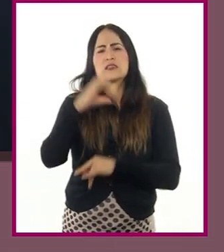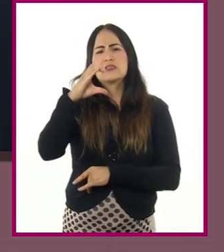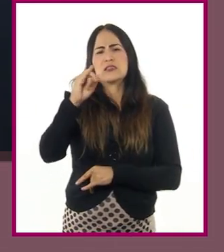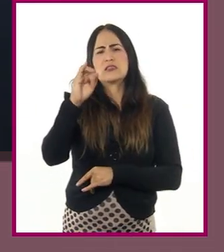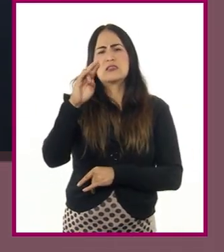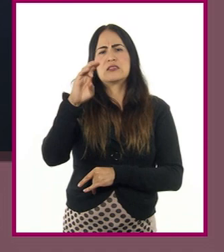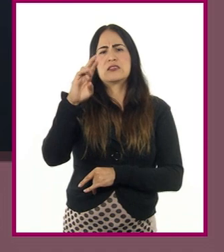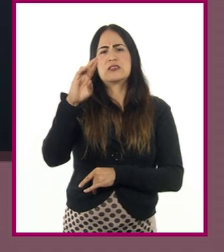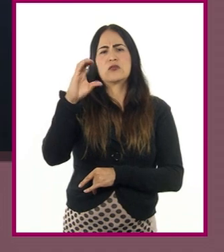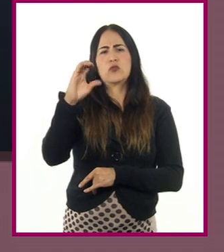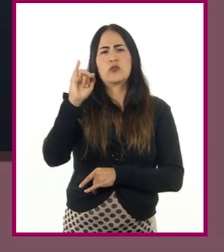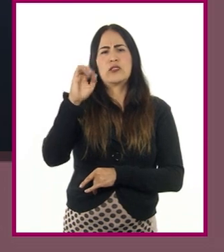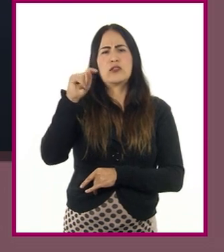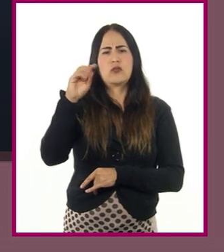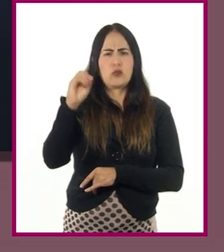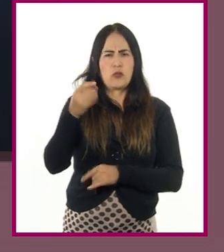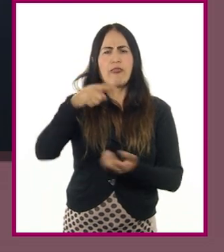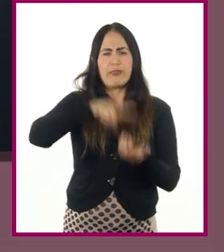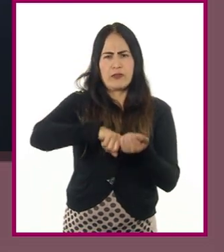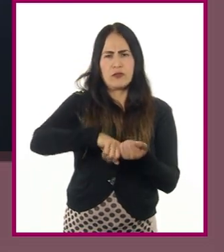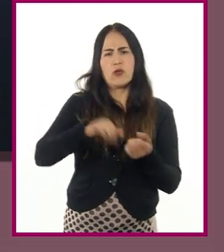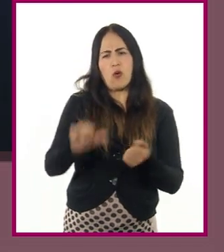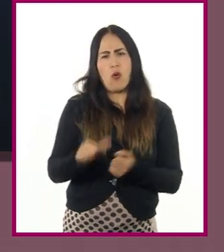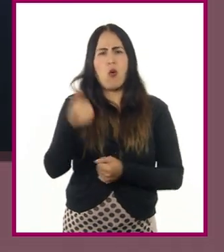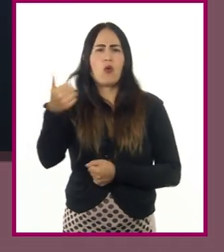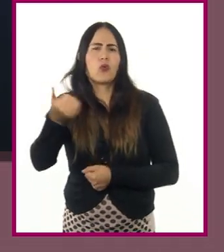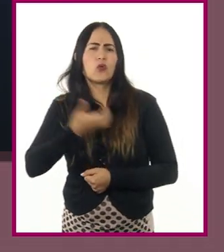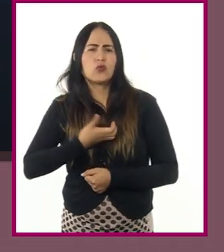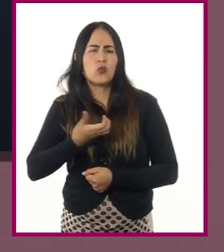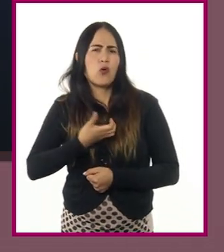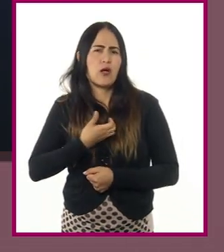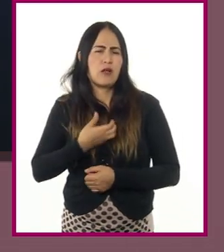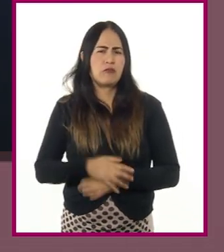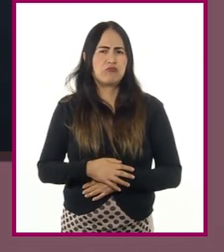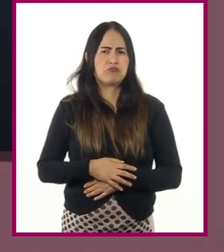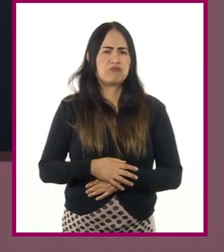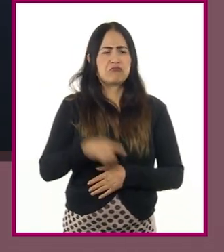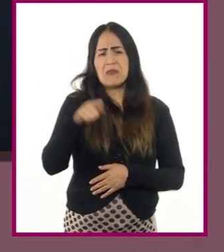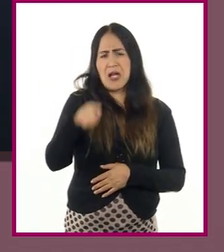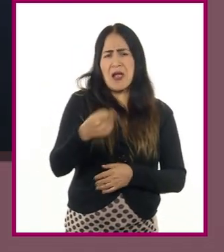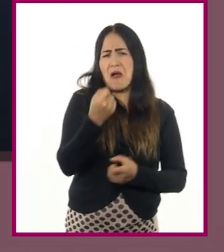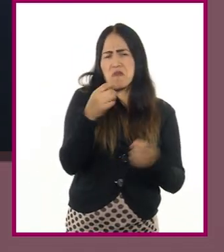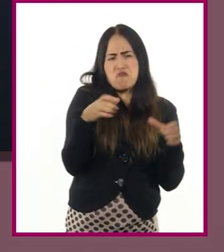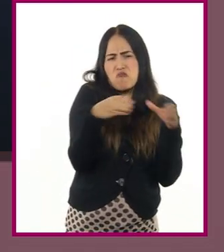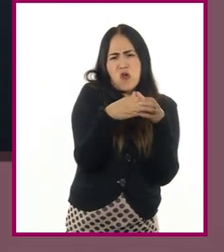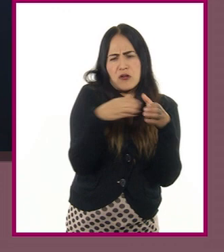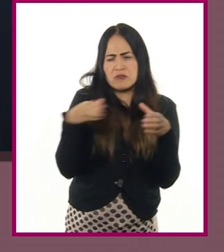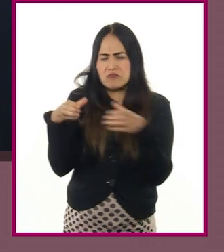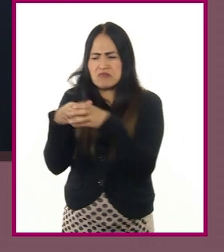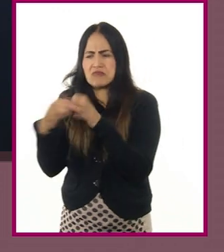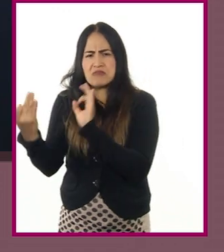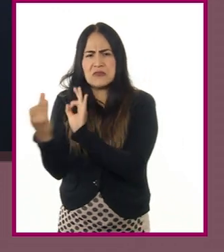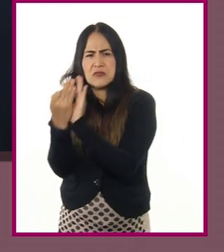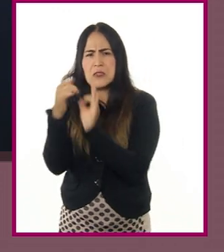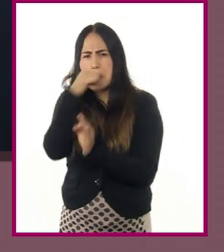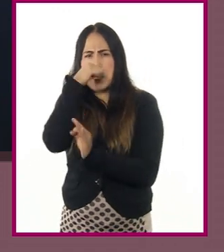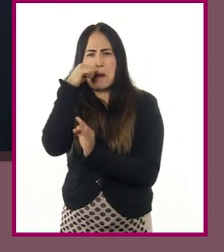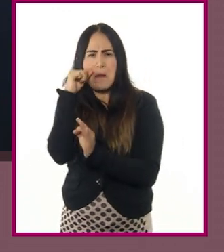mero centro, pero además son muy poquitos y están allí encasillados junto al hemiciclo a Juárez. Pues total,